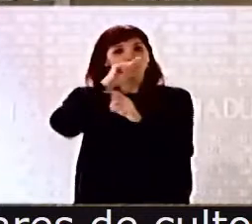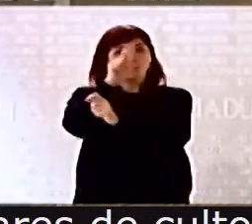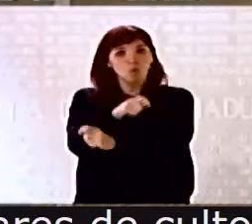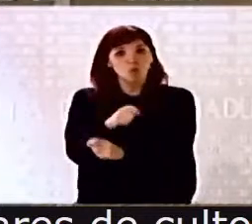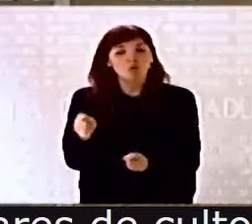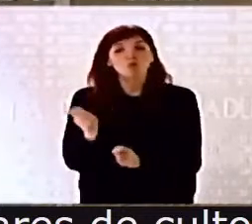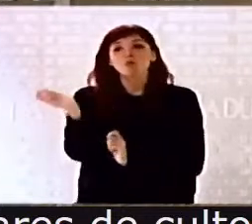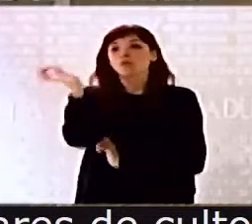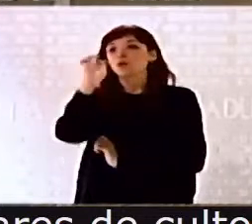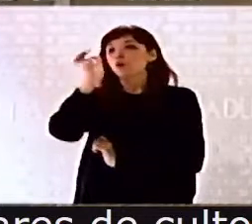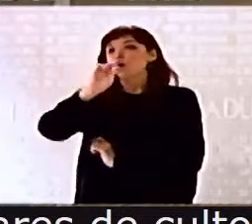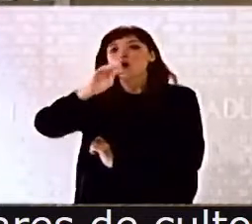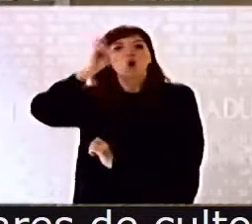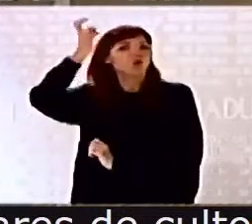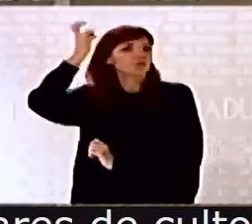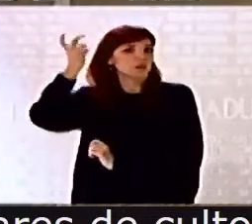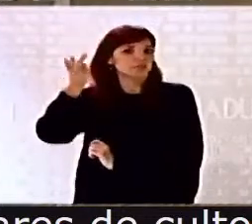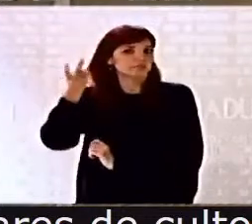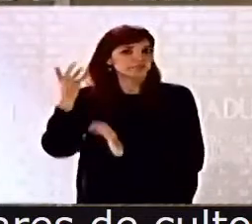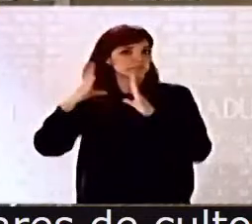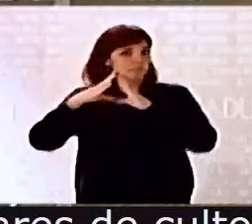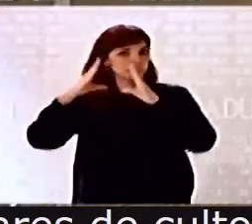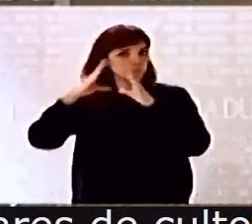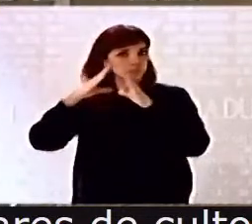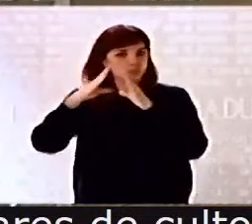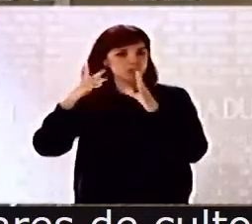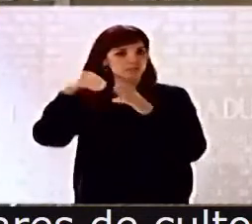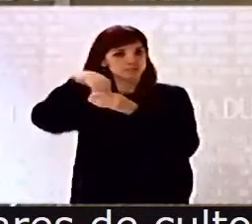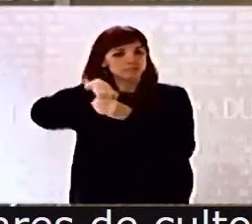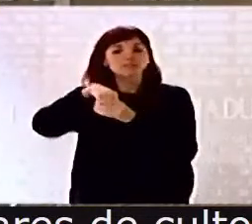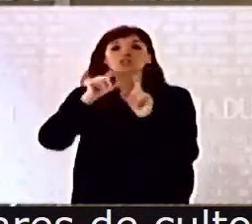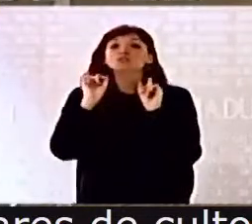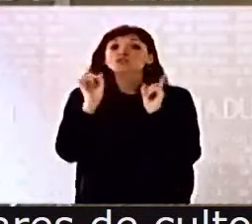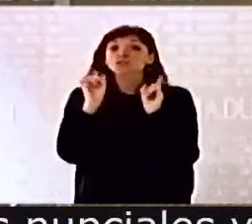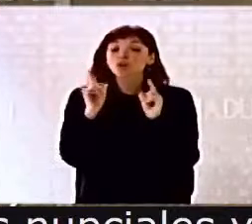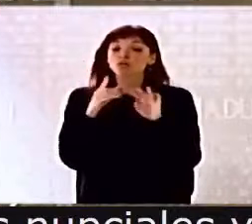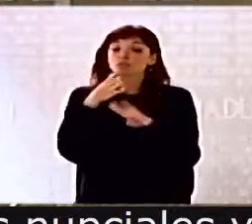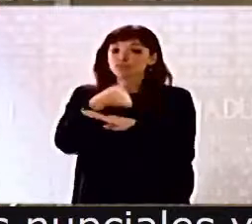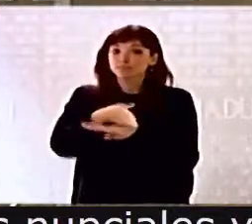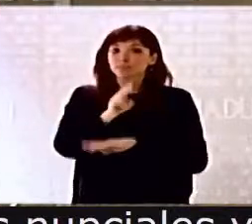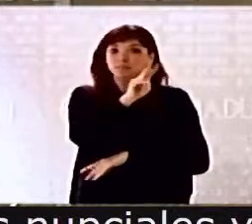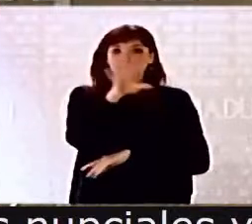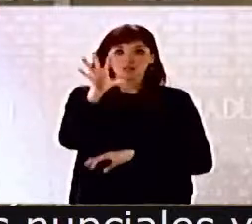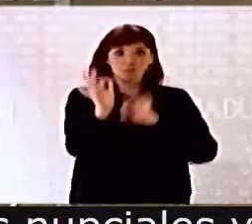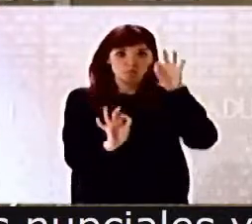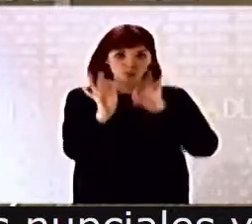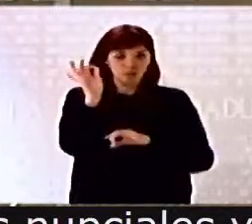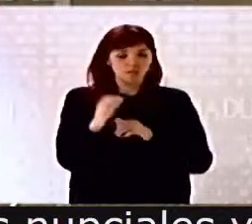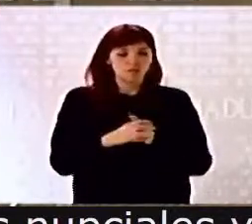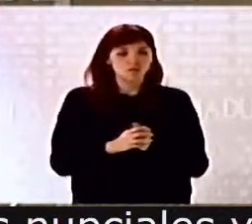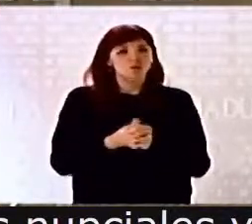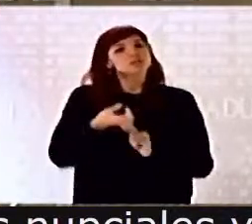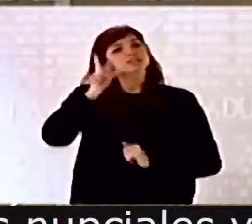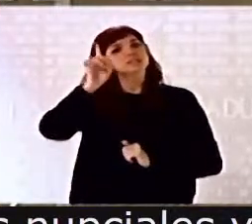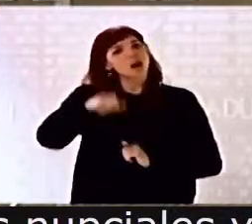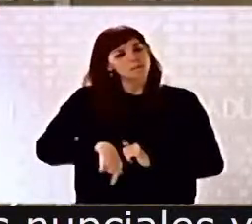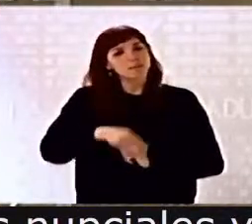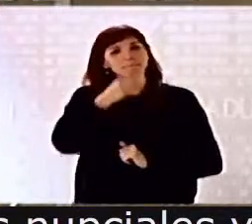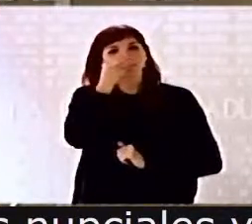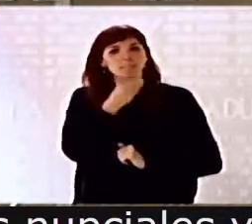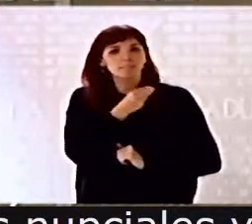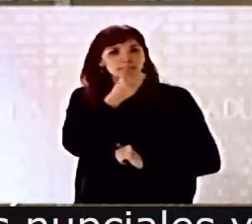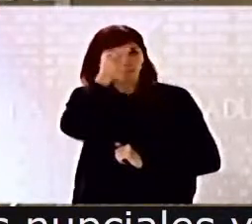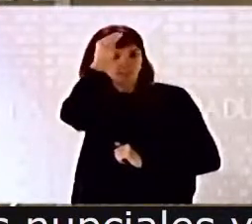otras celebraciones religiosas, que los bajamos al 25%, y los